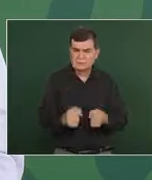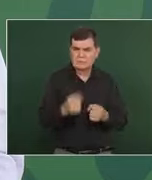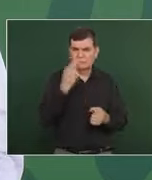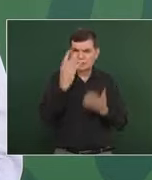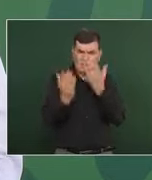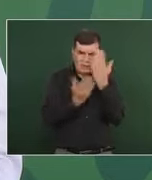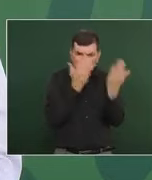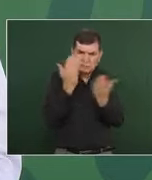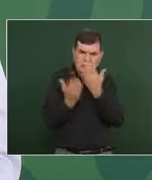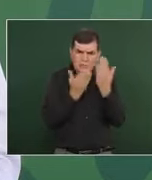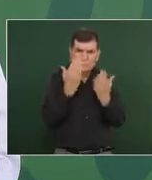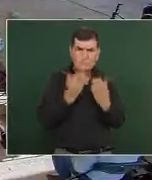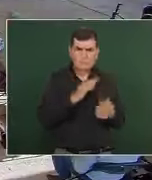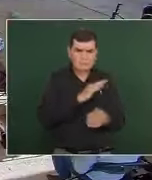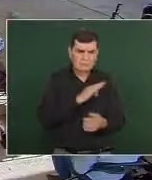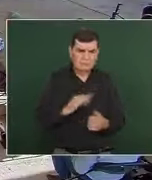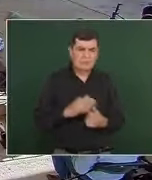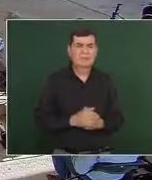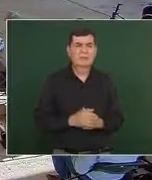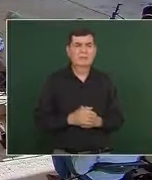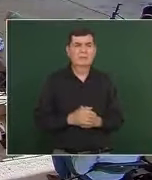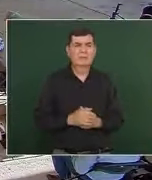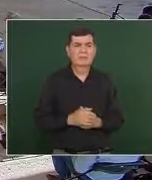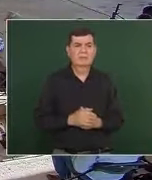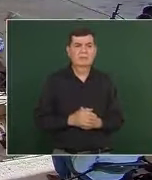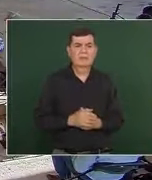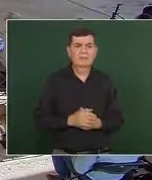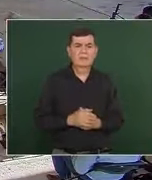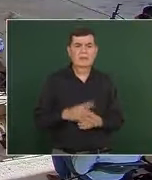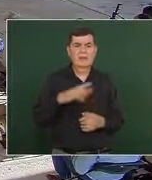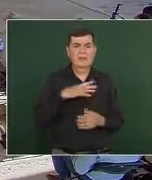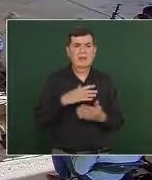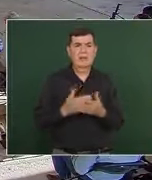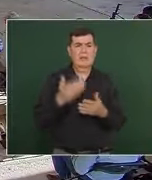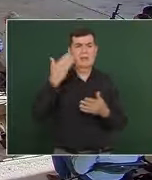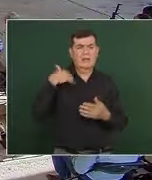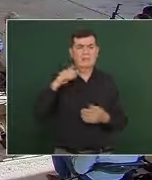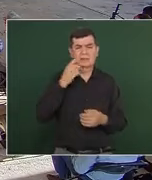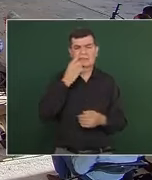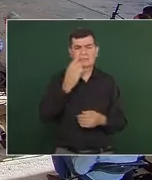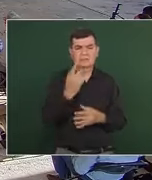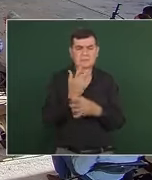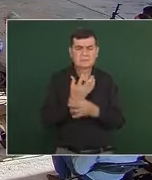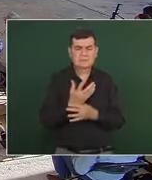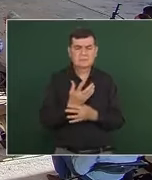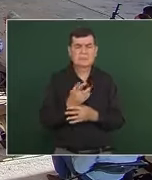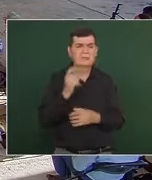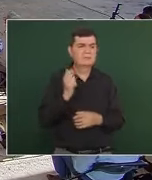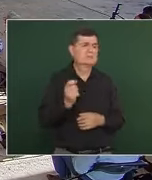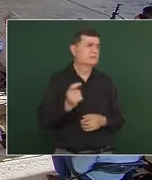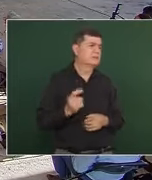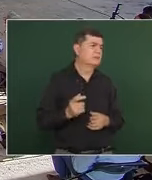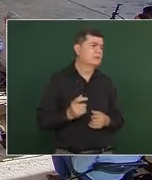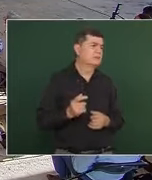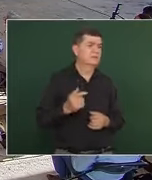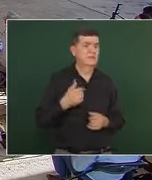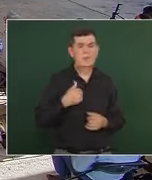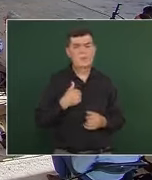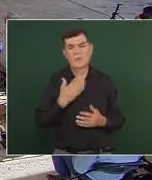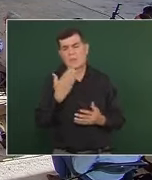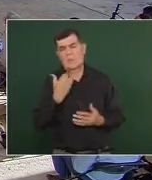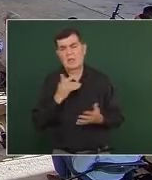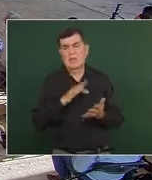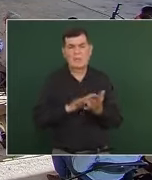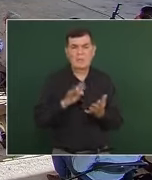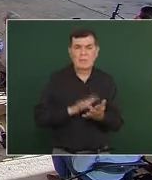al estudio, porque antes podían decir, es que no tengo